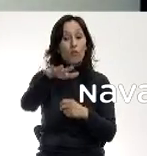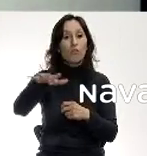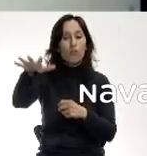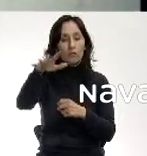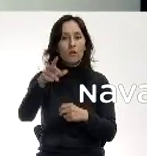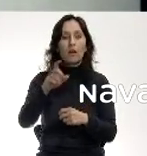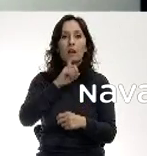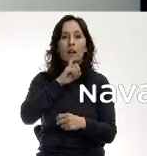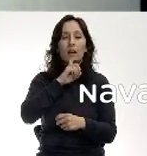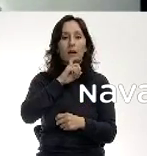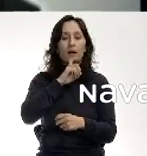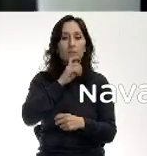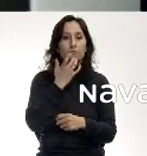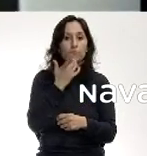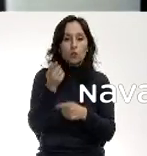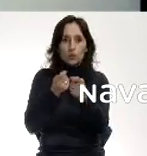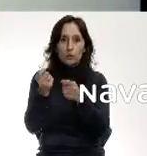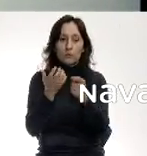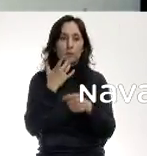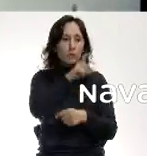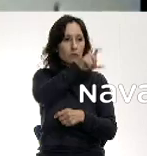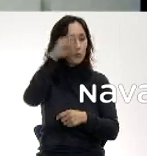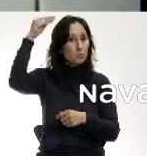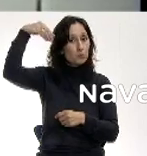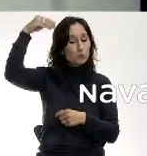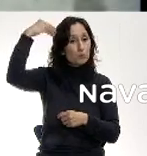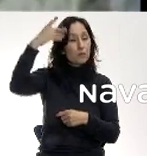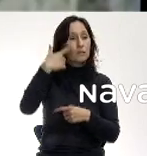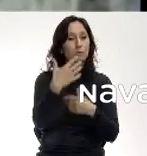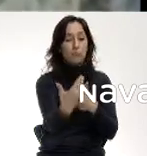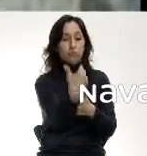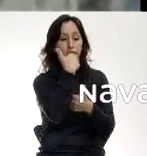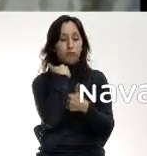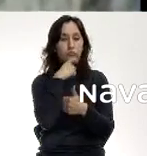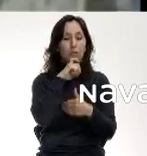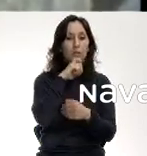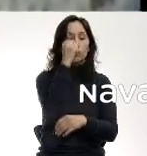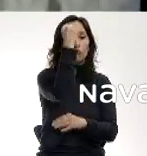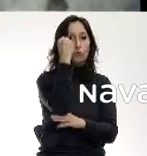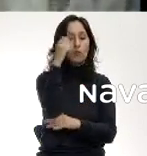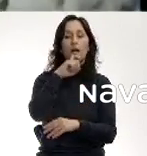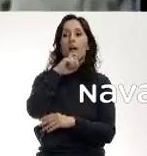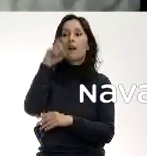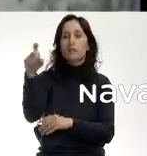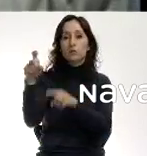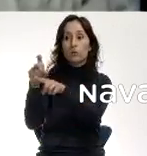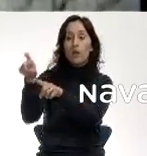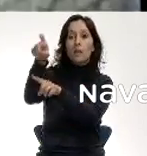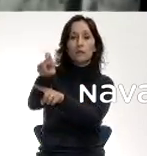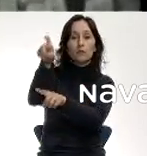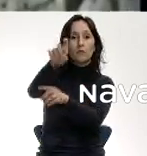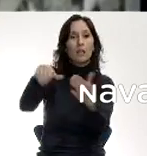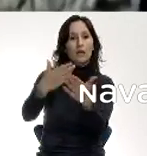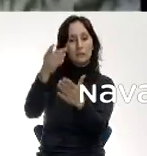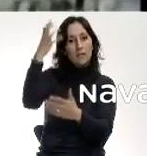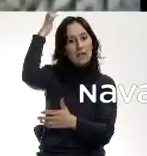reyes pamploneses si venían en este caso los enemigos musulmanes. ¿Quién lo manda a construir? Pues lo que nos encontramos aquí, esto es